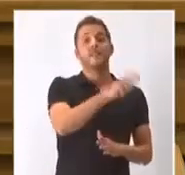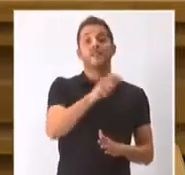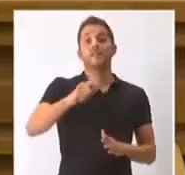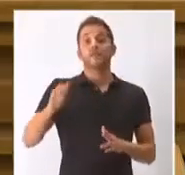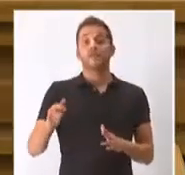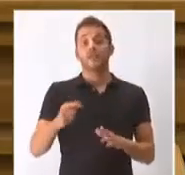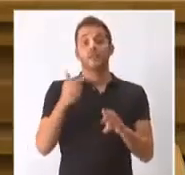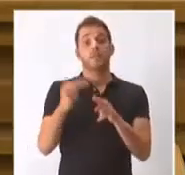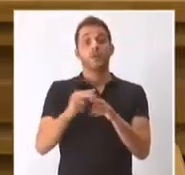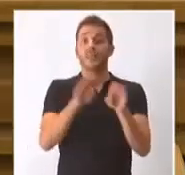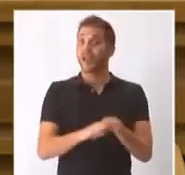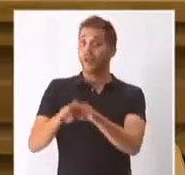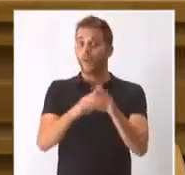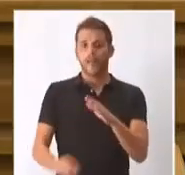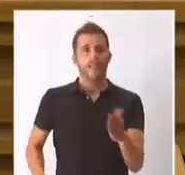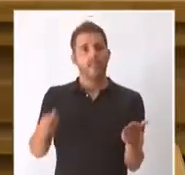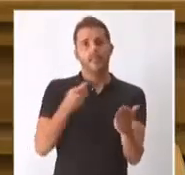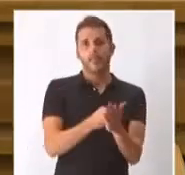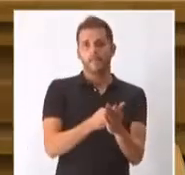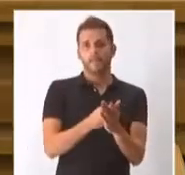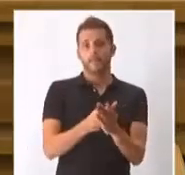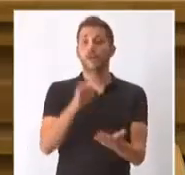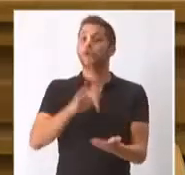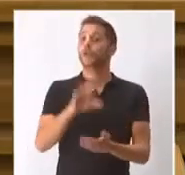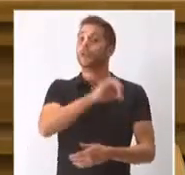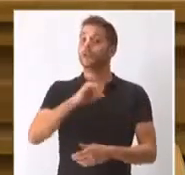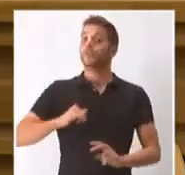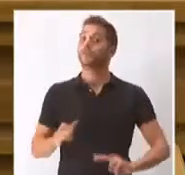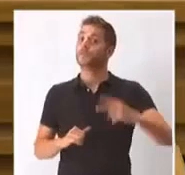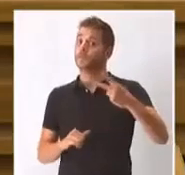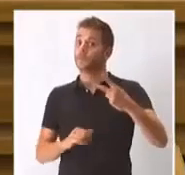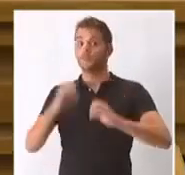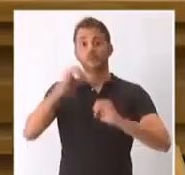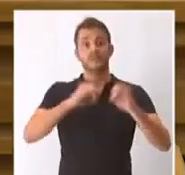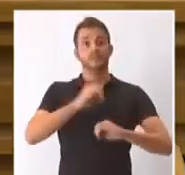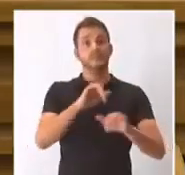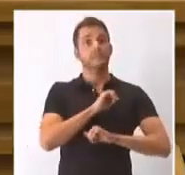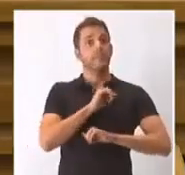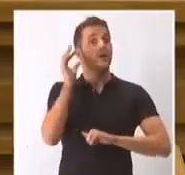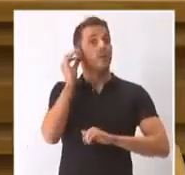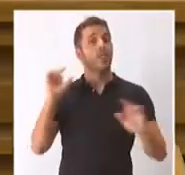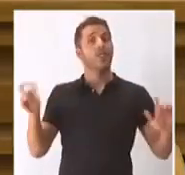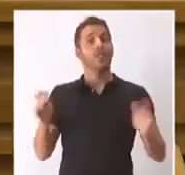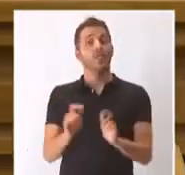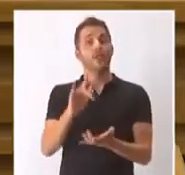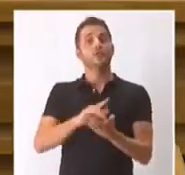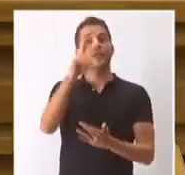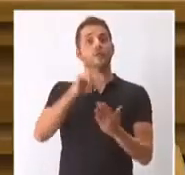igualdad somos la segunda comunidad en reducción de la tasa de paro femenino desde el 2015